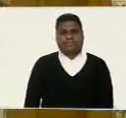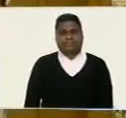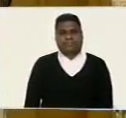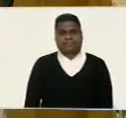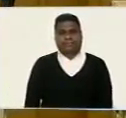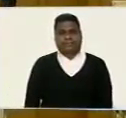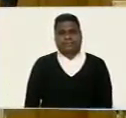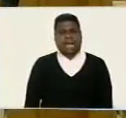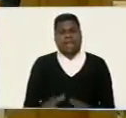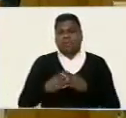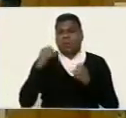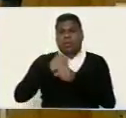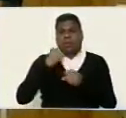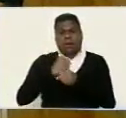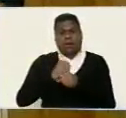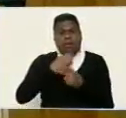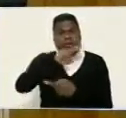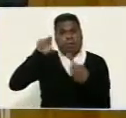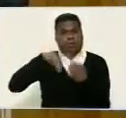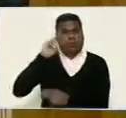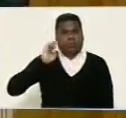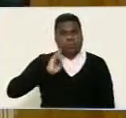A las labores que nos dé la revolución bolivariana.